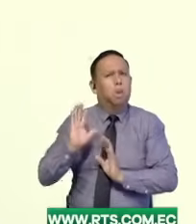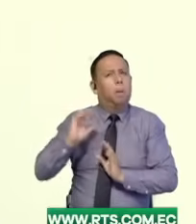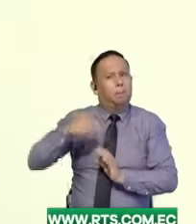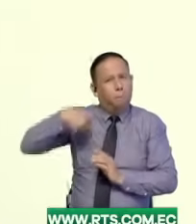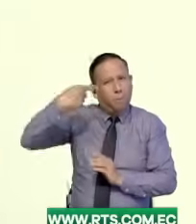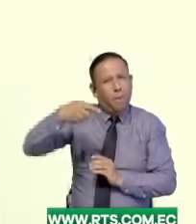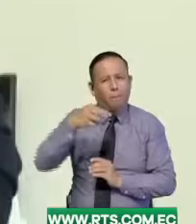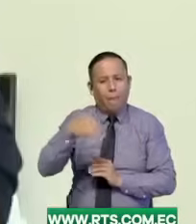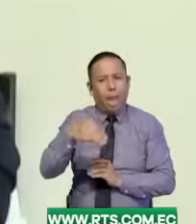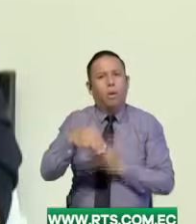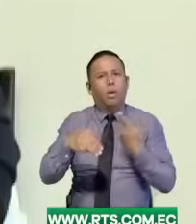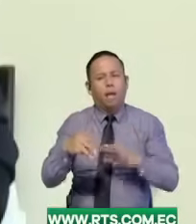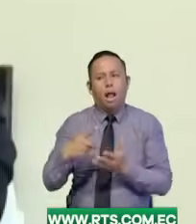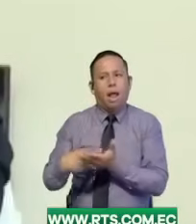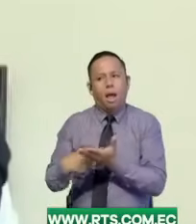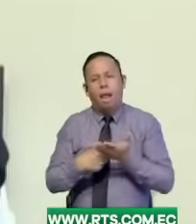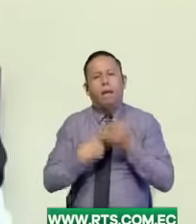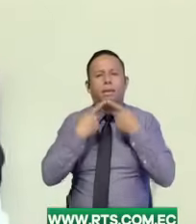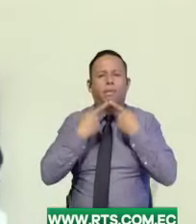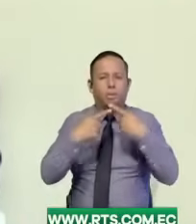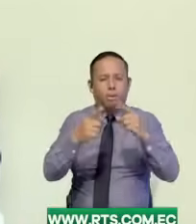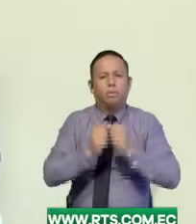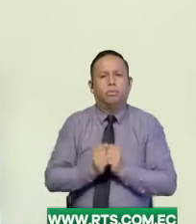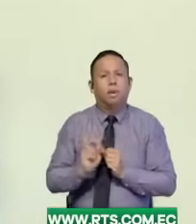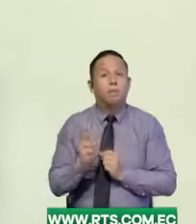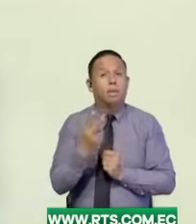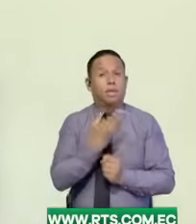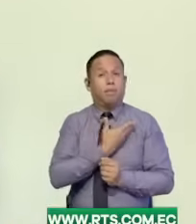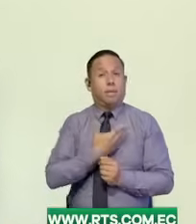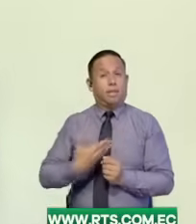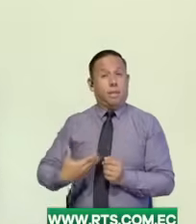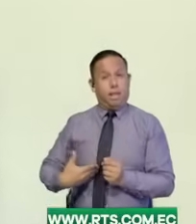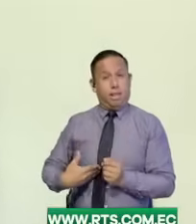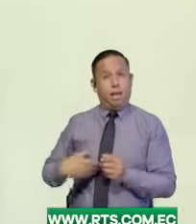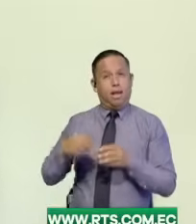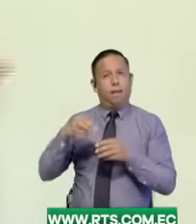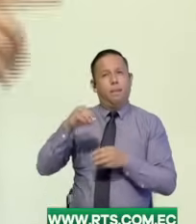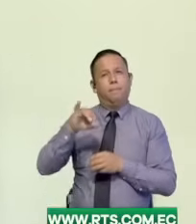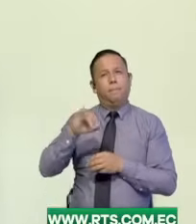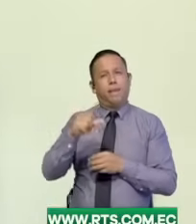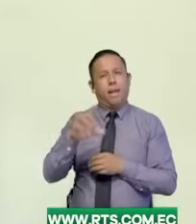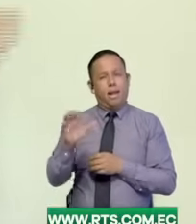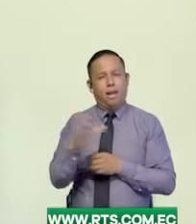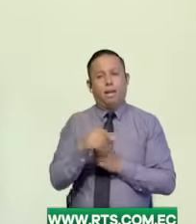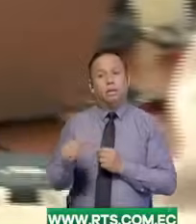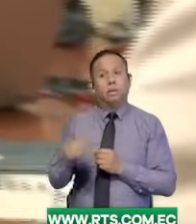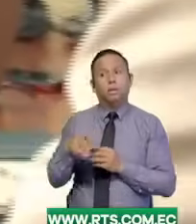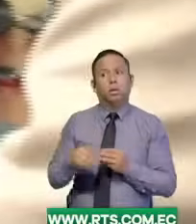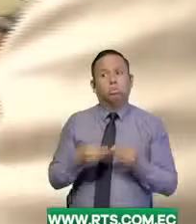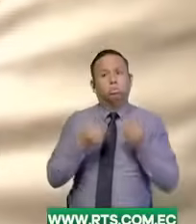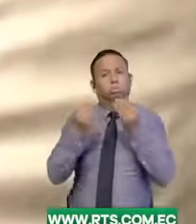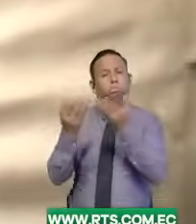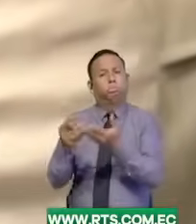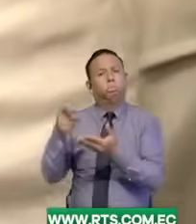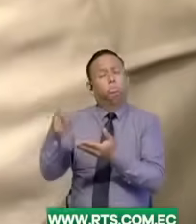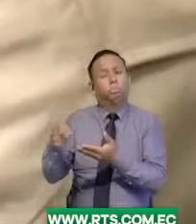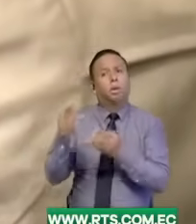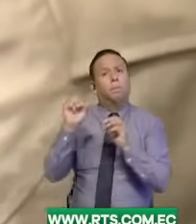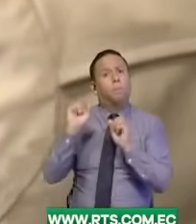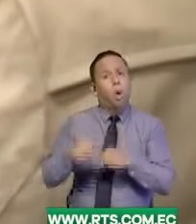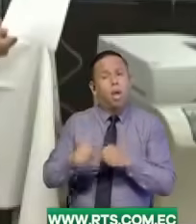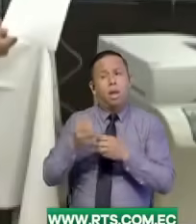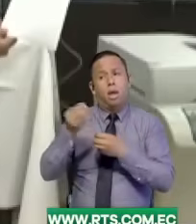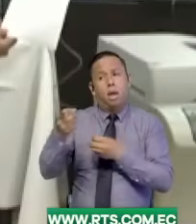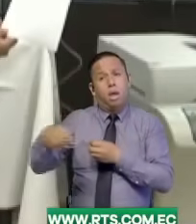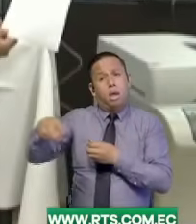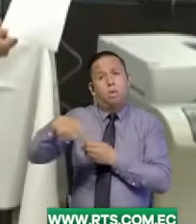vamos a tratar eso. Informe que de acuerdo a la vicepresidenta Michelle Calvache pasará a la Comisión Ciudadana de Selección para que elabore el informe